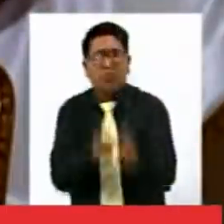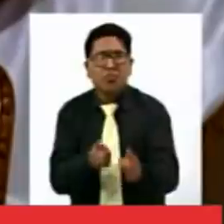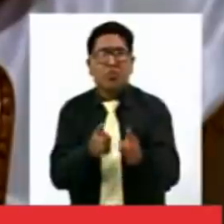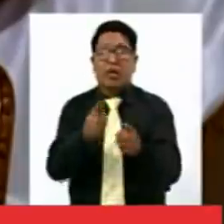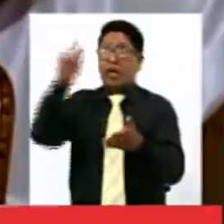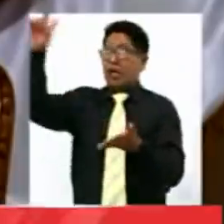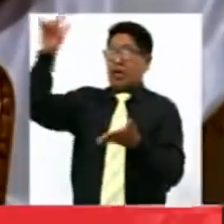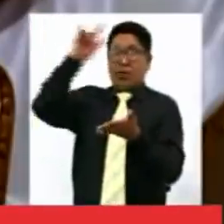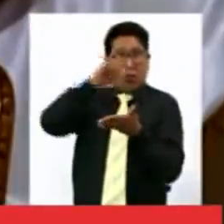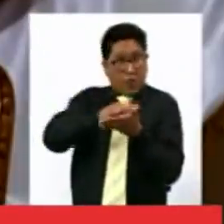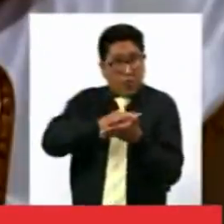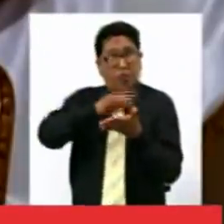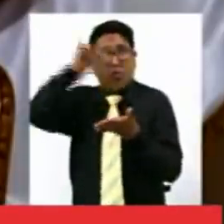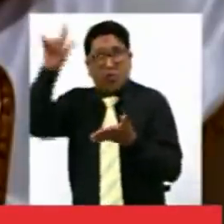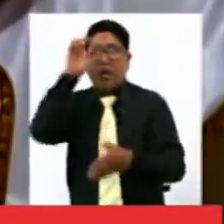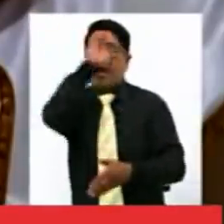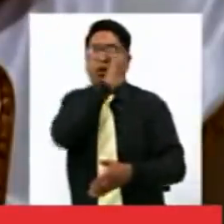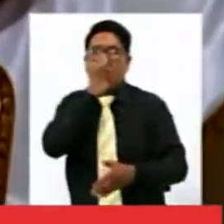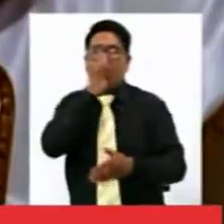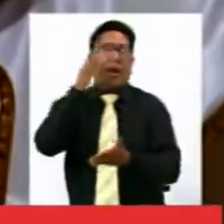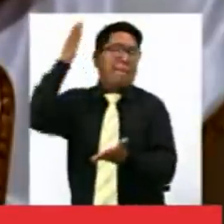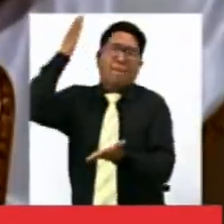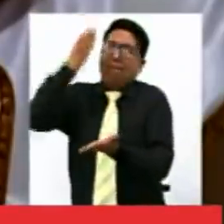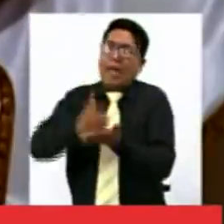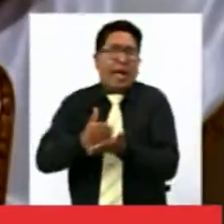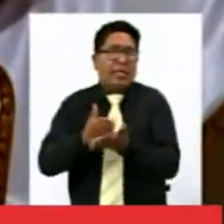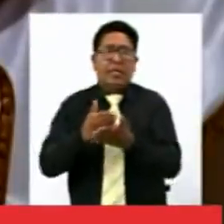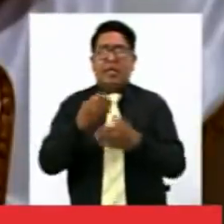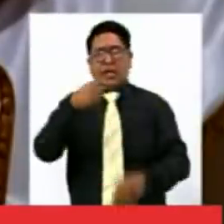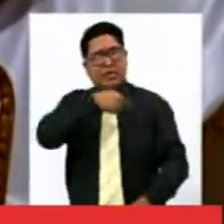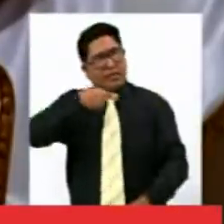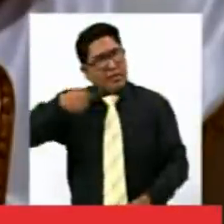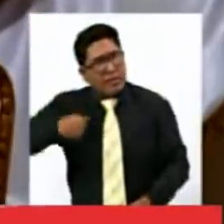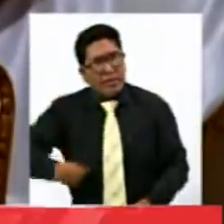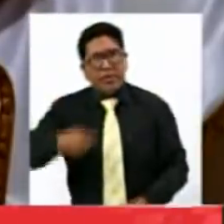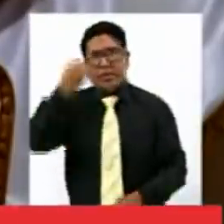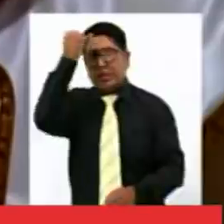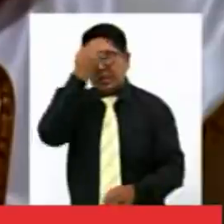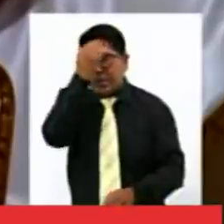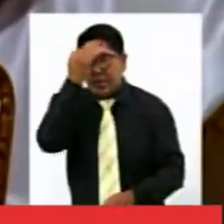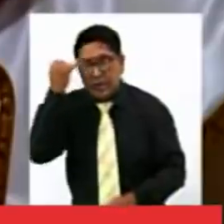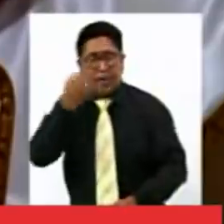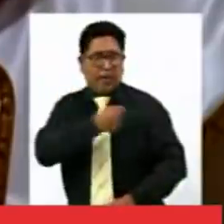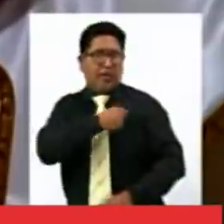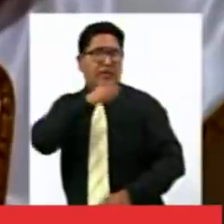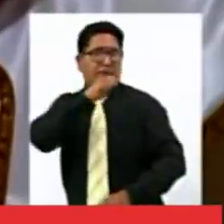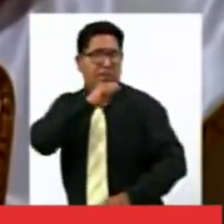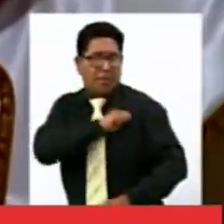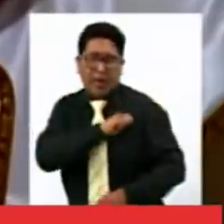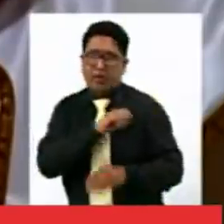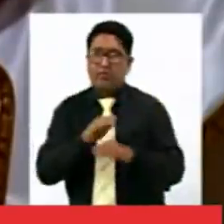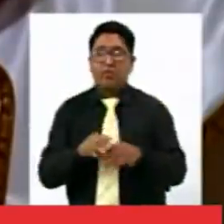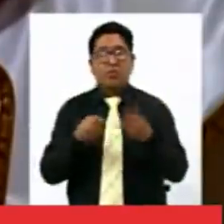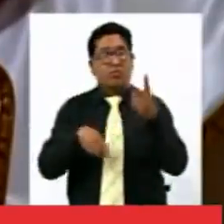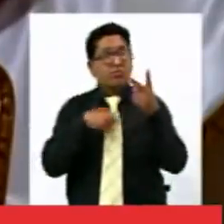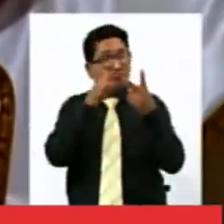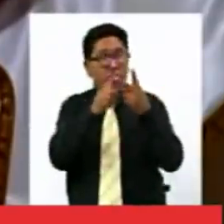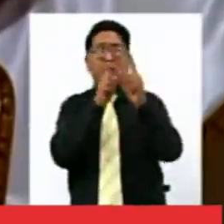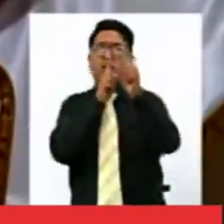ni pasajeros de china corea del sur italia y españa- ordene la suspensión de las clases